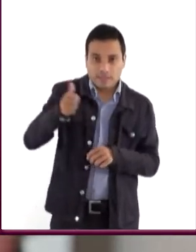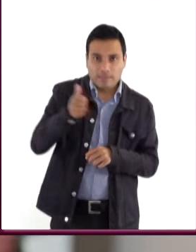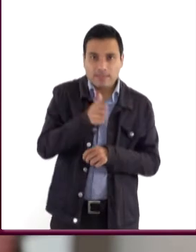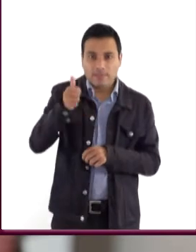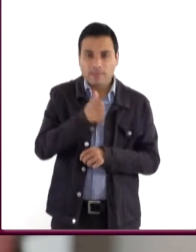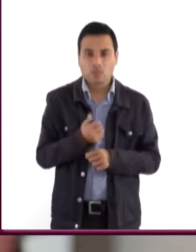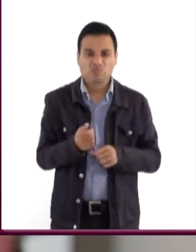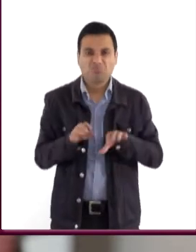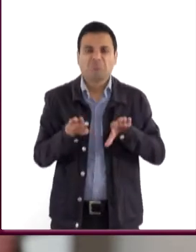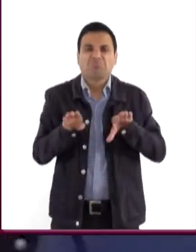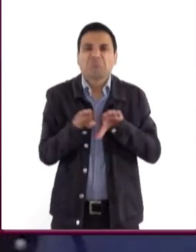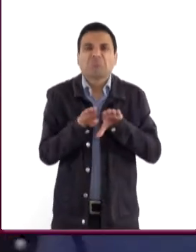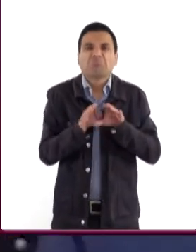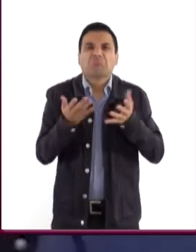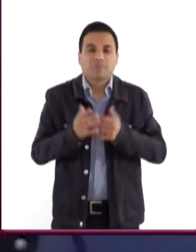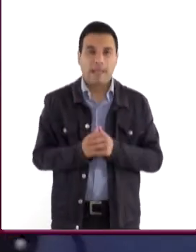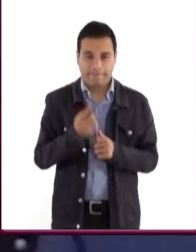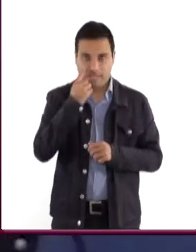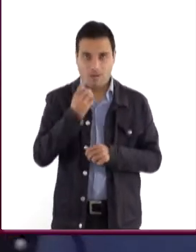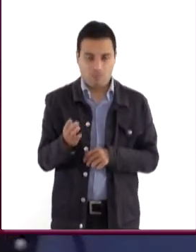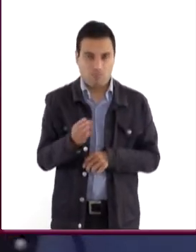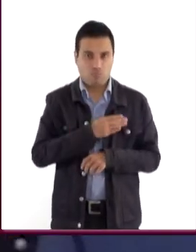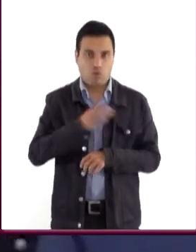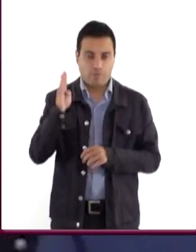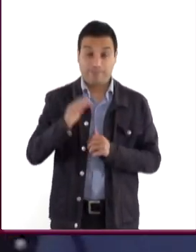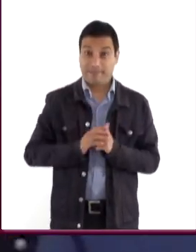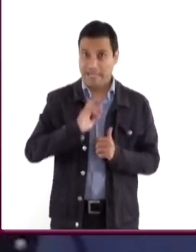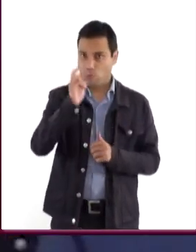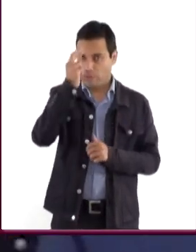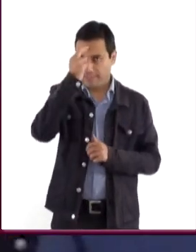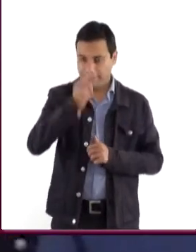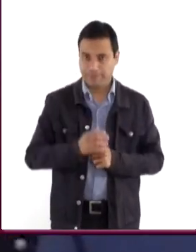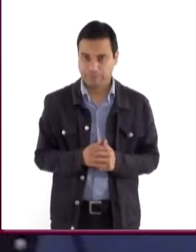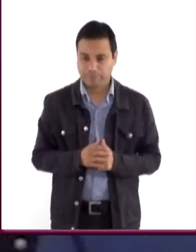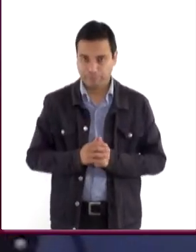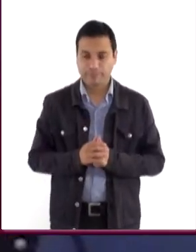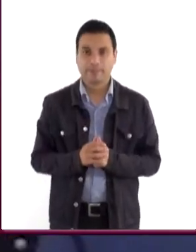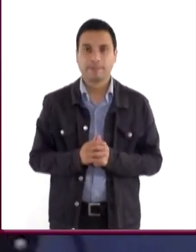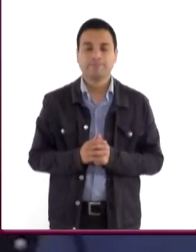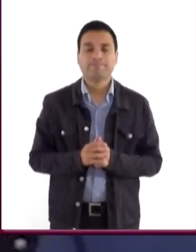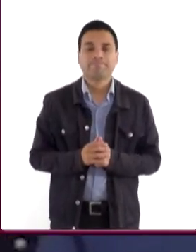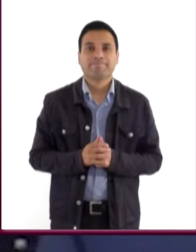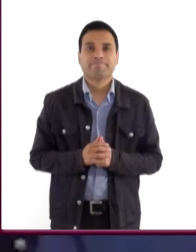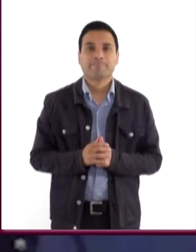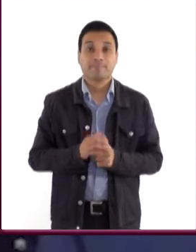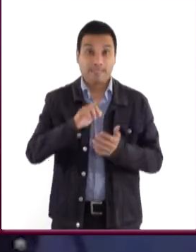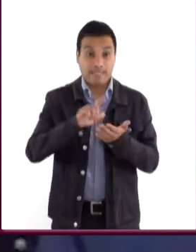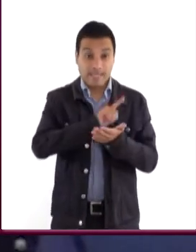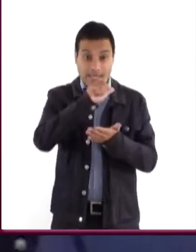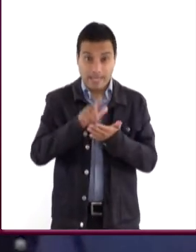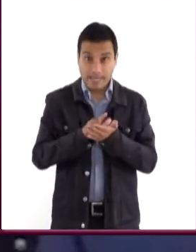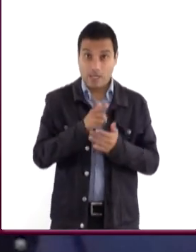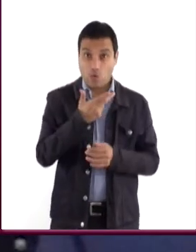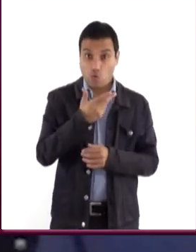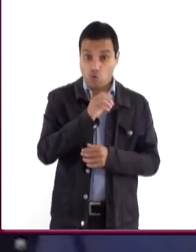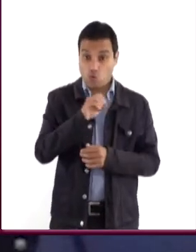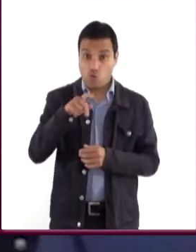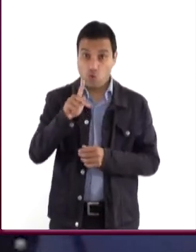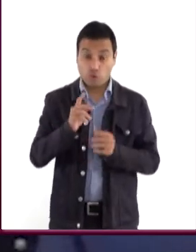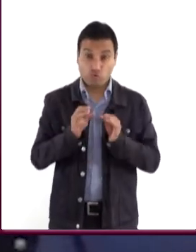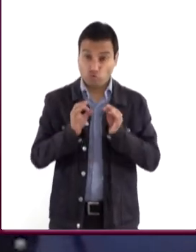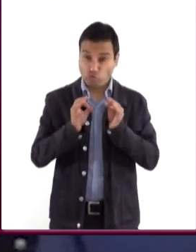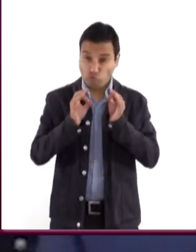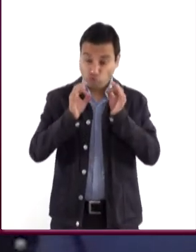desplazamientos, deformaciones? Bueno, hay que tener en mente que propiamente la ley de Hooke